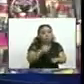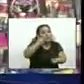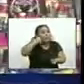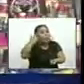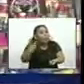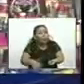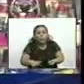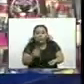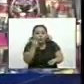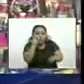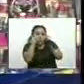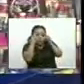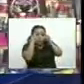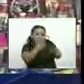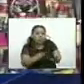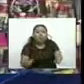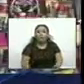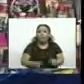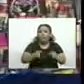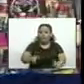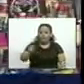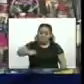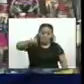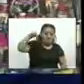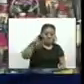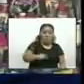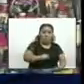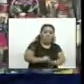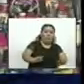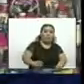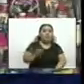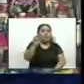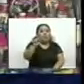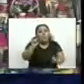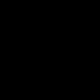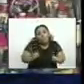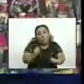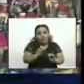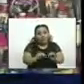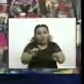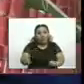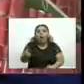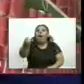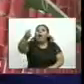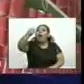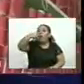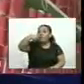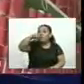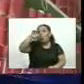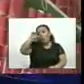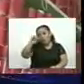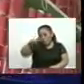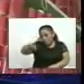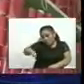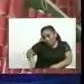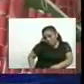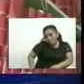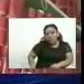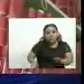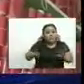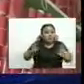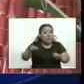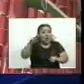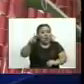descuidos, a la facilidad de detonación. Los niños podrían meterlos a sus bocas o en los bolsillos de los pantalones